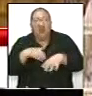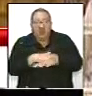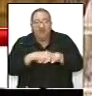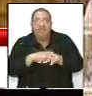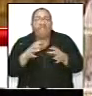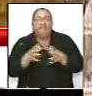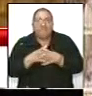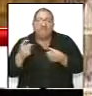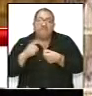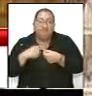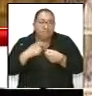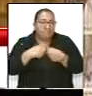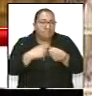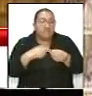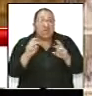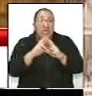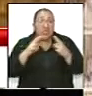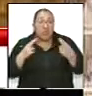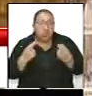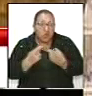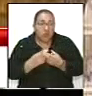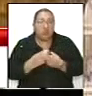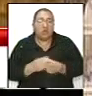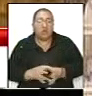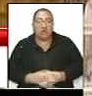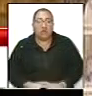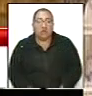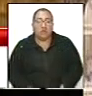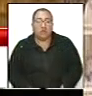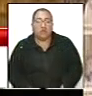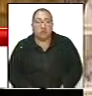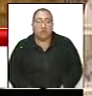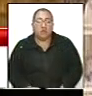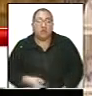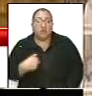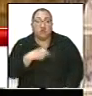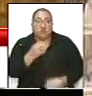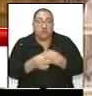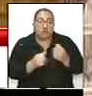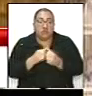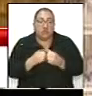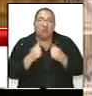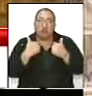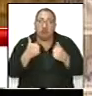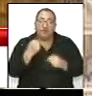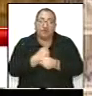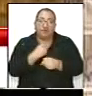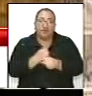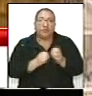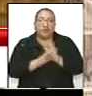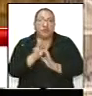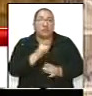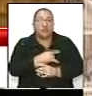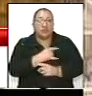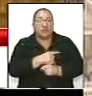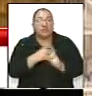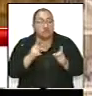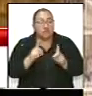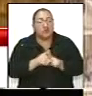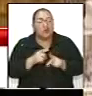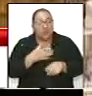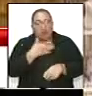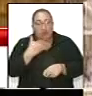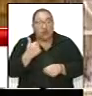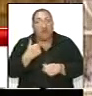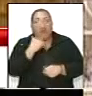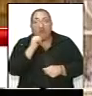a participar de ceremonias en las que hemos manifestado el logro que ha tenido la universidad, pero al mismo tiempo la ruta de mejora que aún